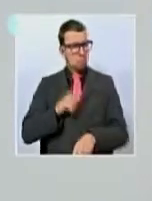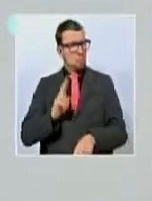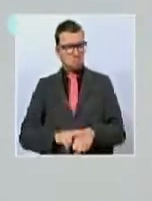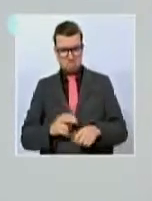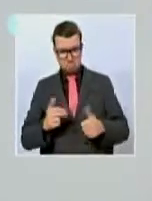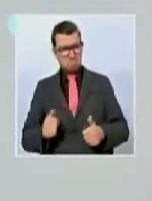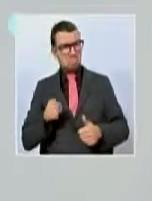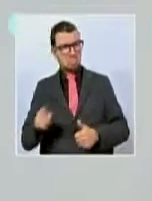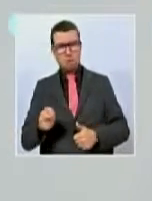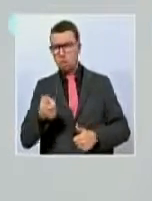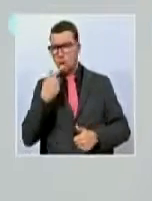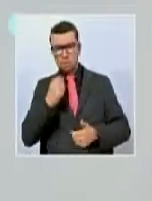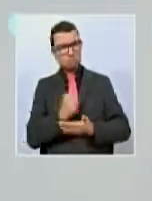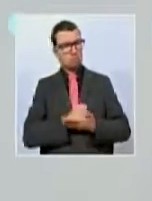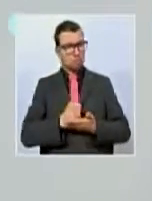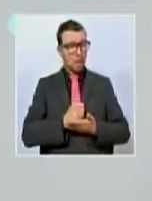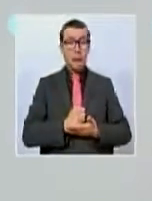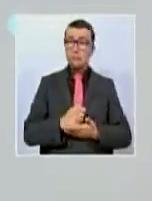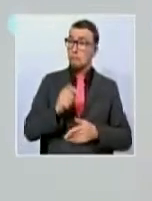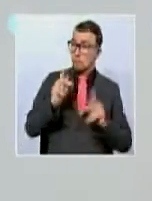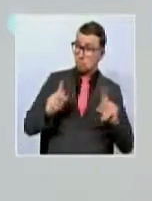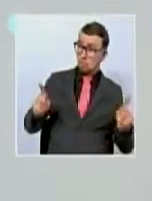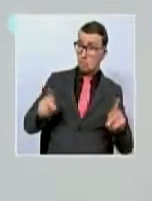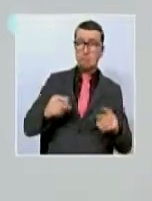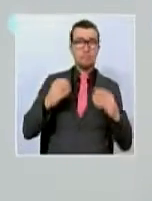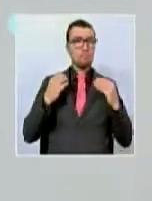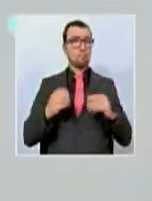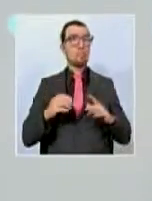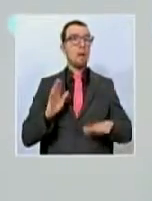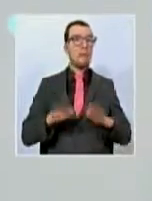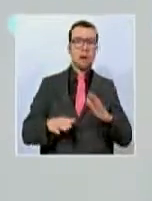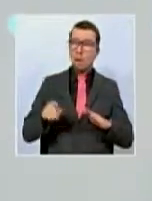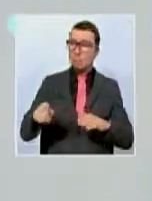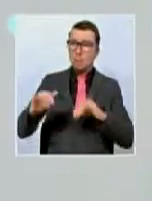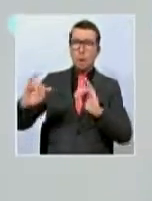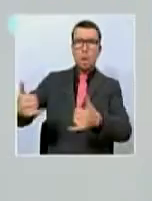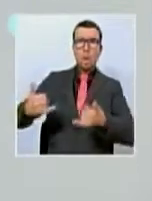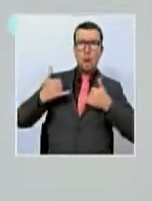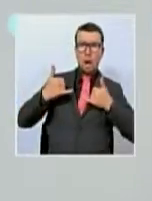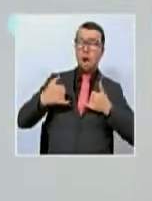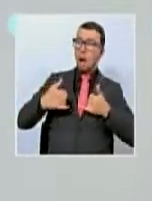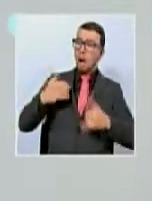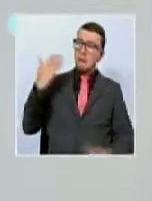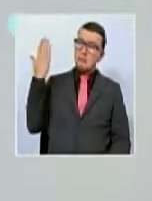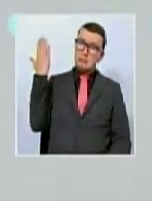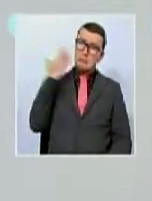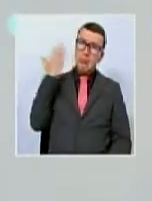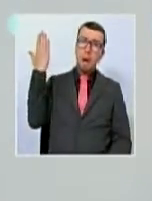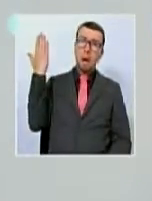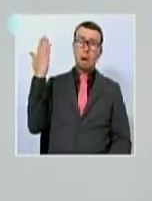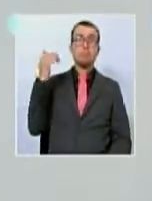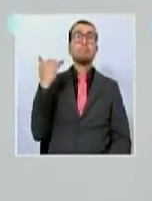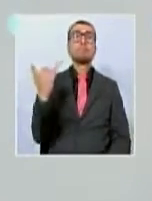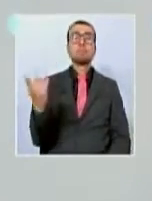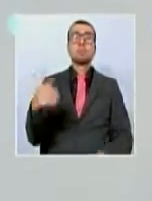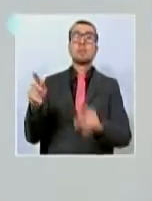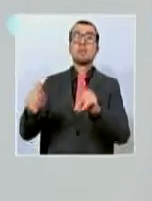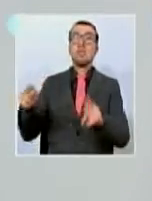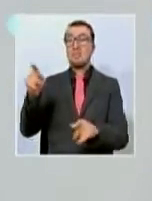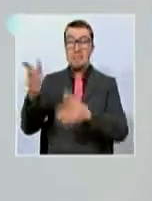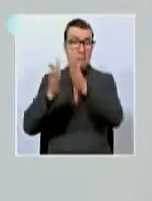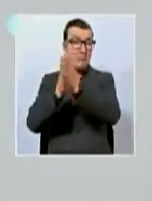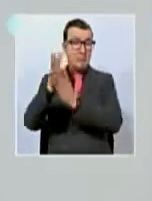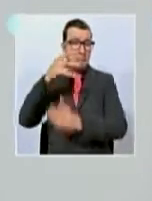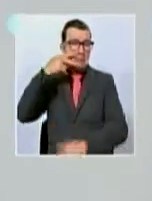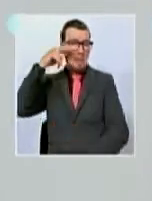sea, el consumidor final muchas veces, no, la mayoría de las veces es engañado, ¿cierto? Y digámoslo vilmente, por personas